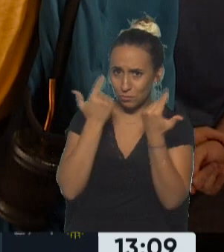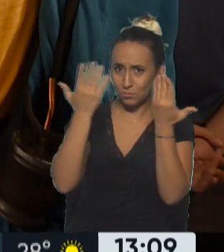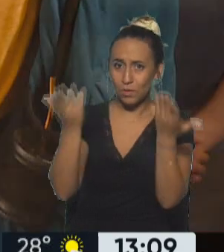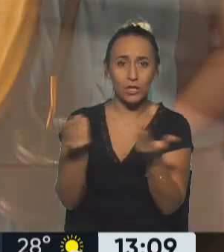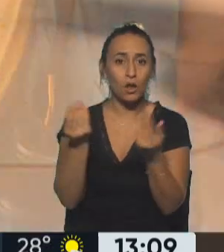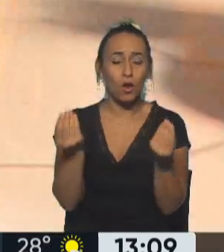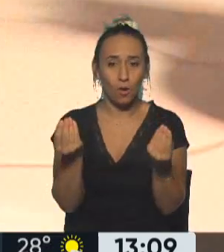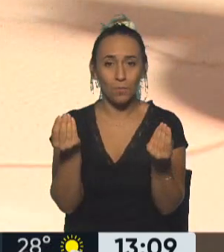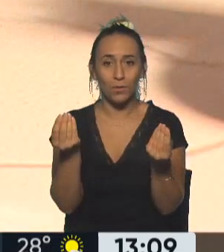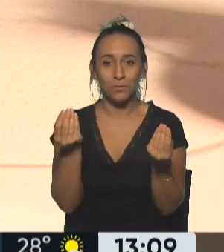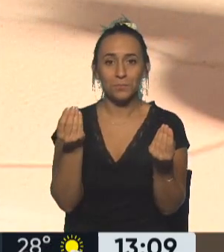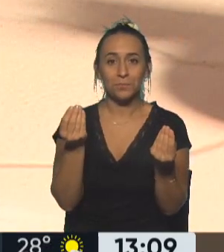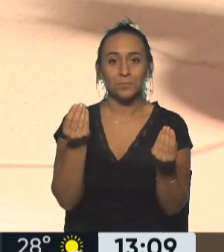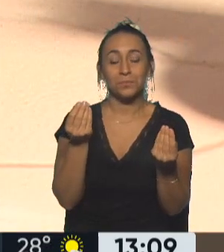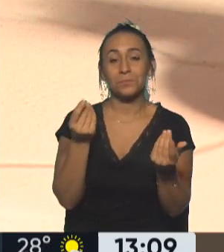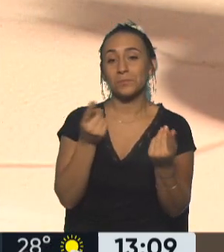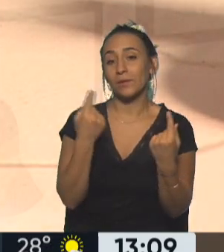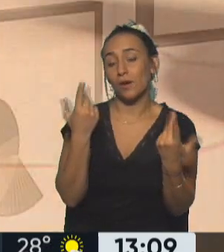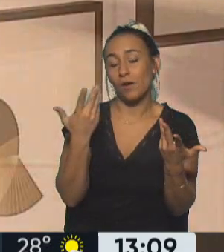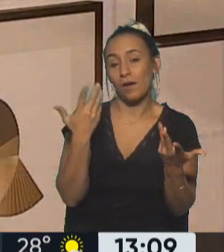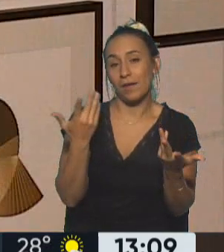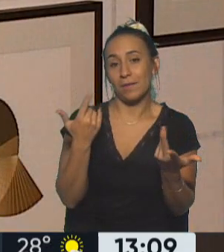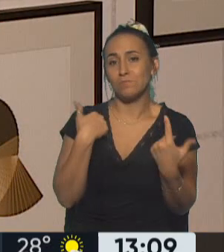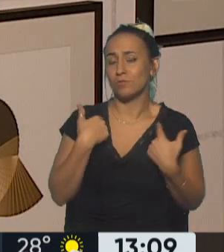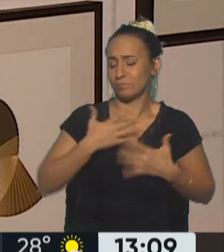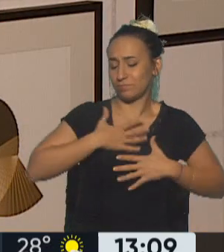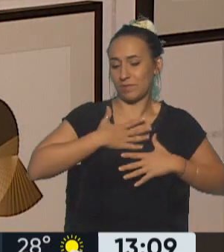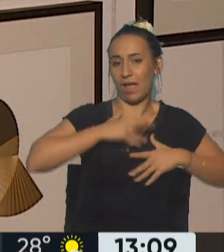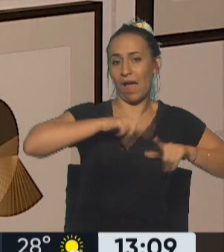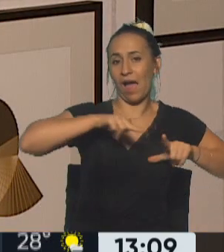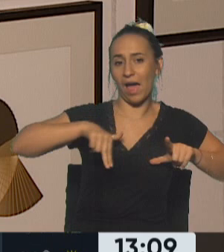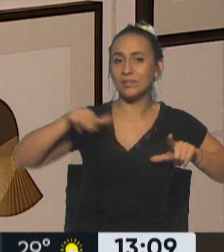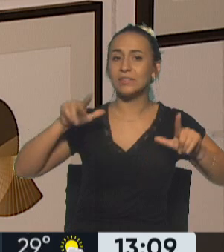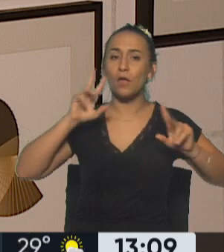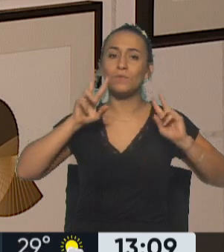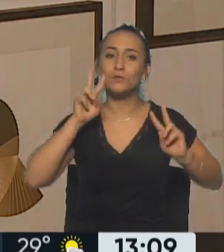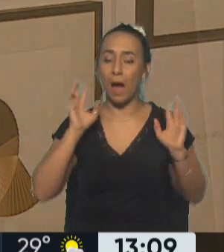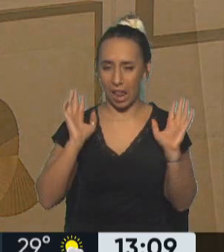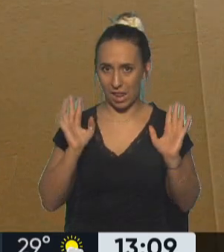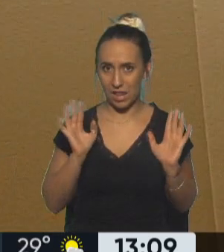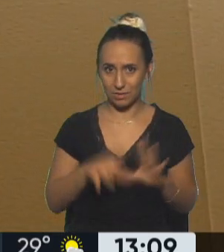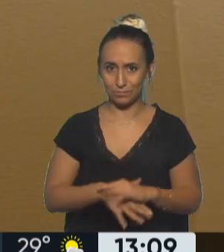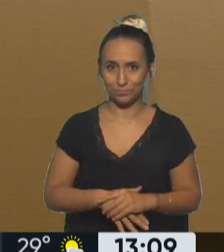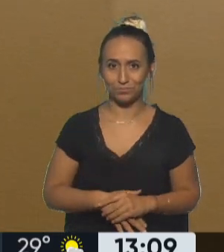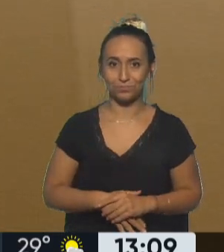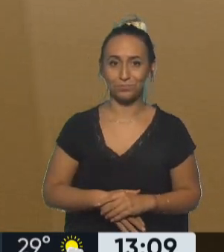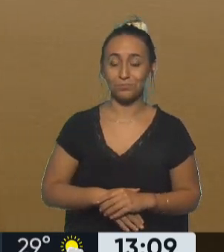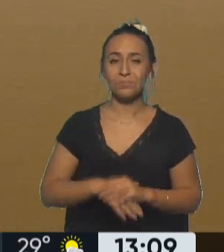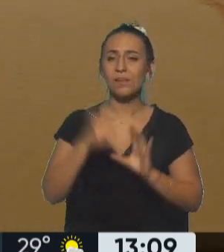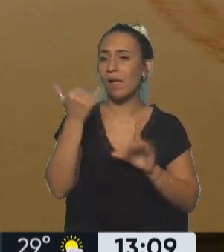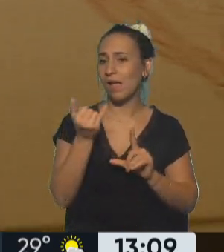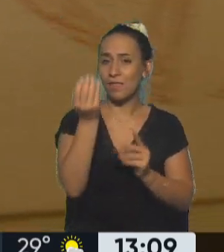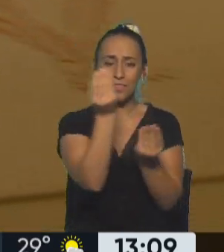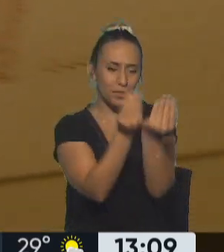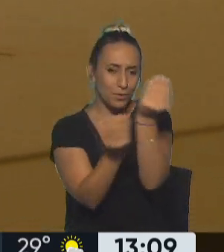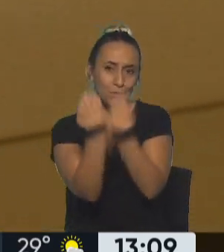las herramientas propias de mi arte, que son las artes visuales. Y está compuesta por dibujos